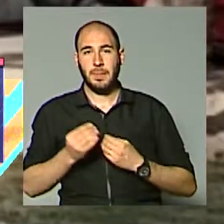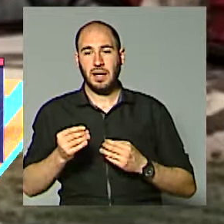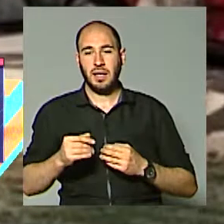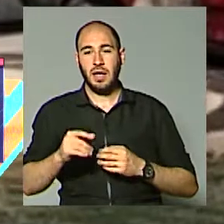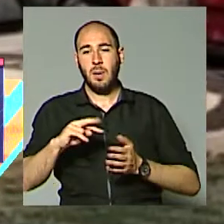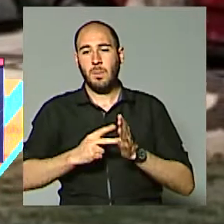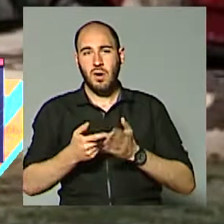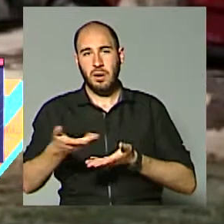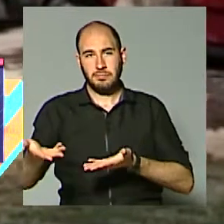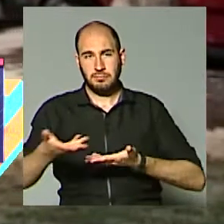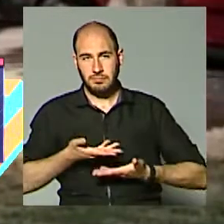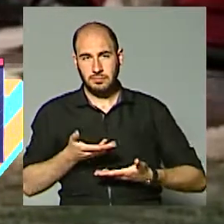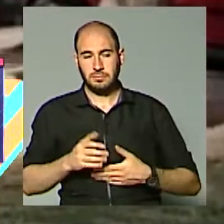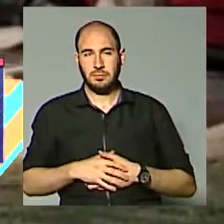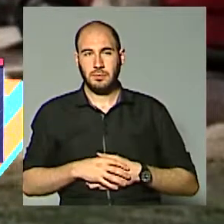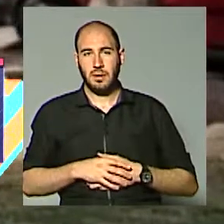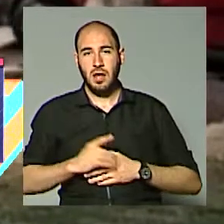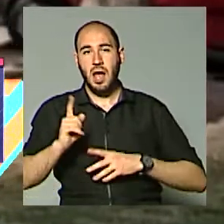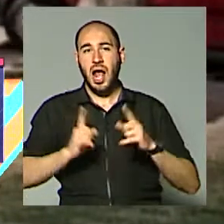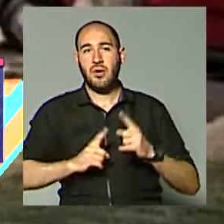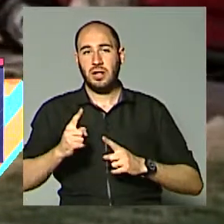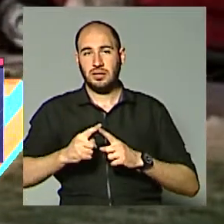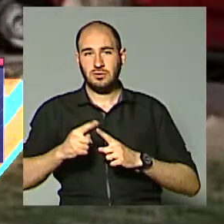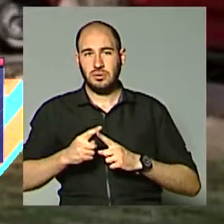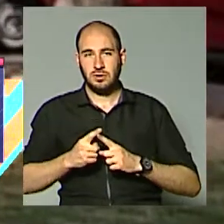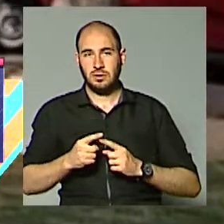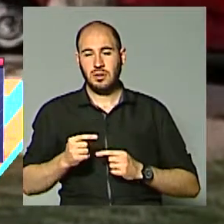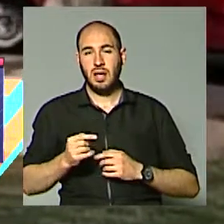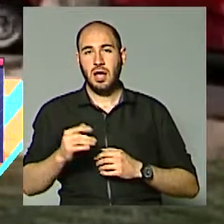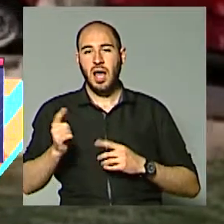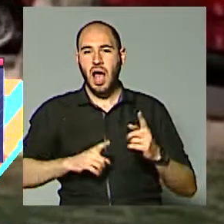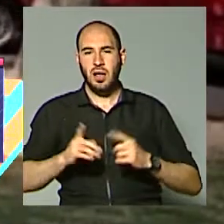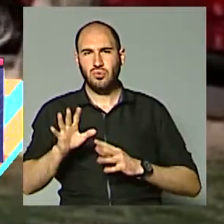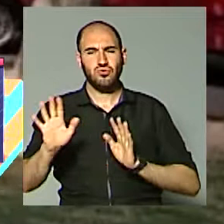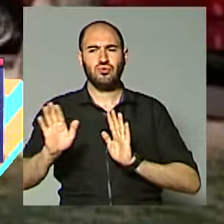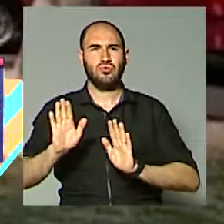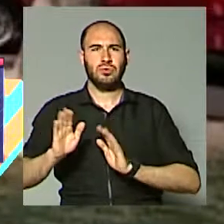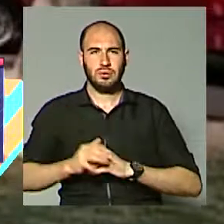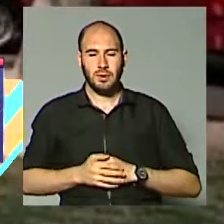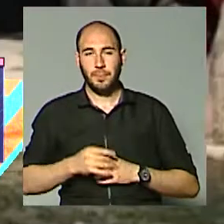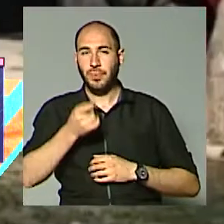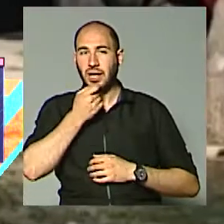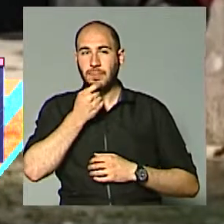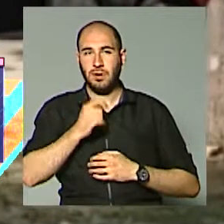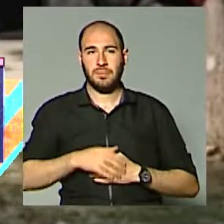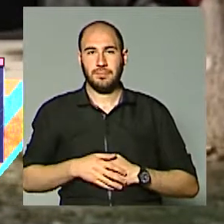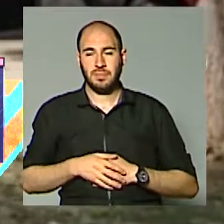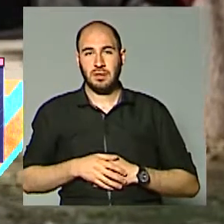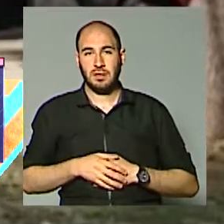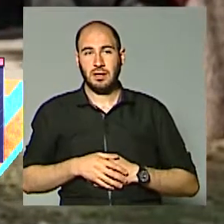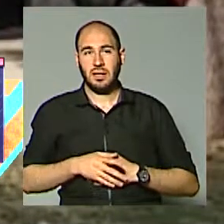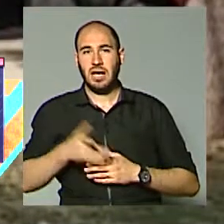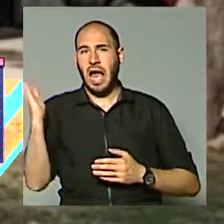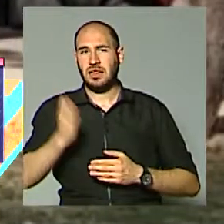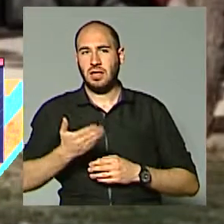esta problemática, y algunas instituciones con algunos niveles de resistencia, como por ejemplo en el caso de